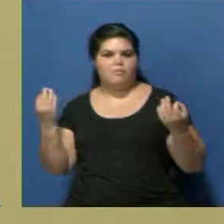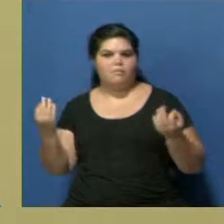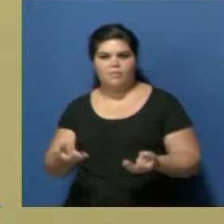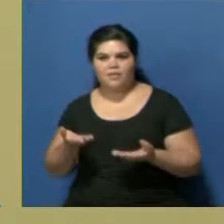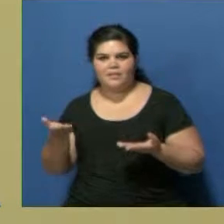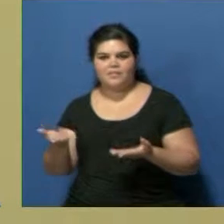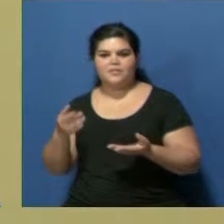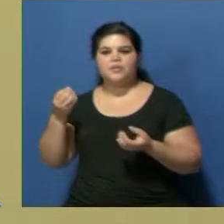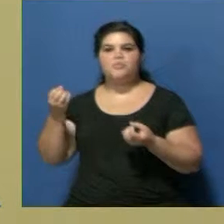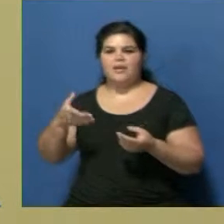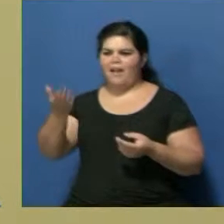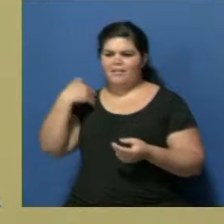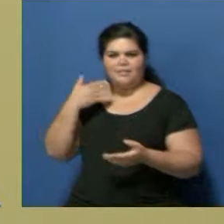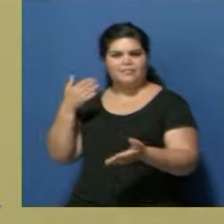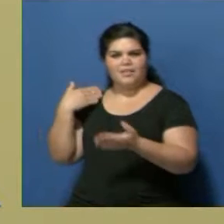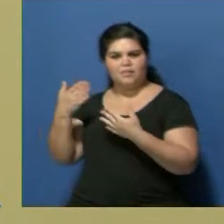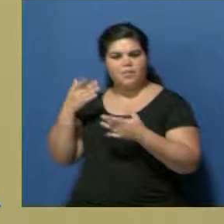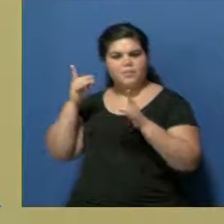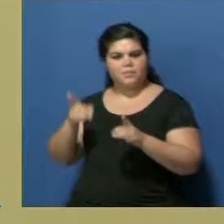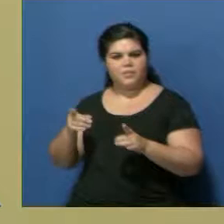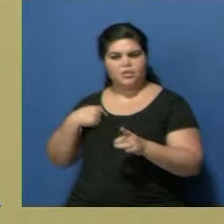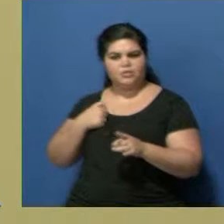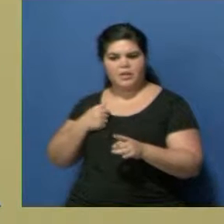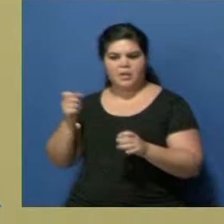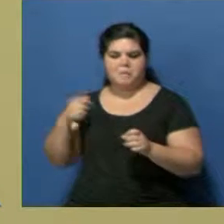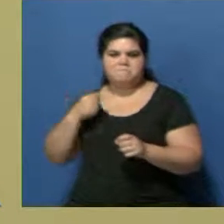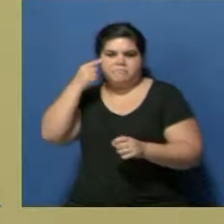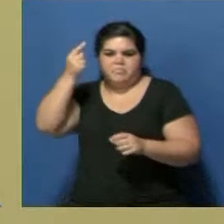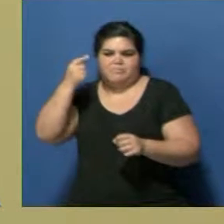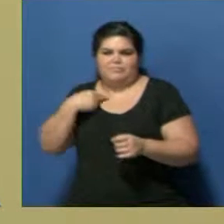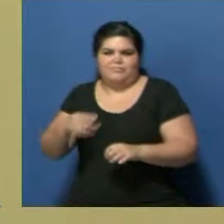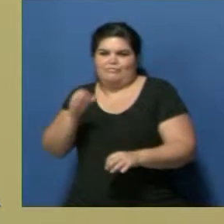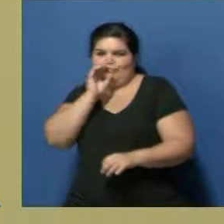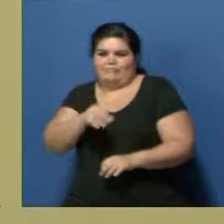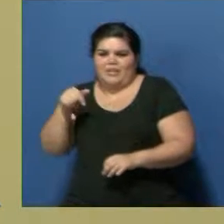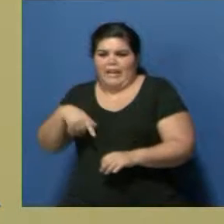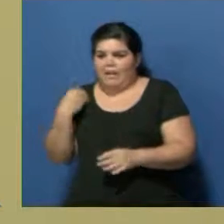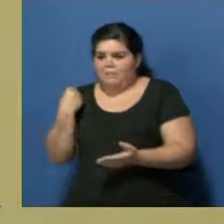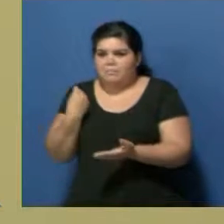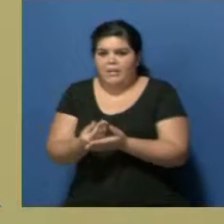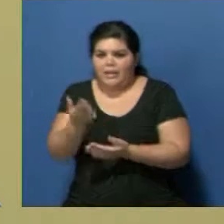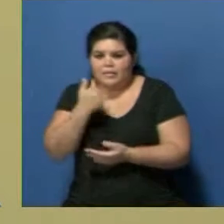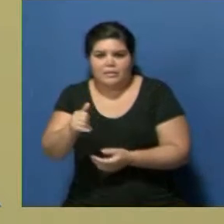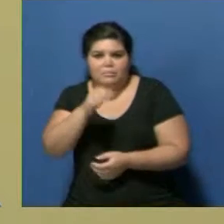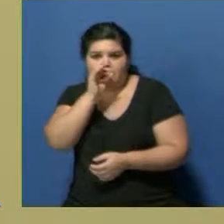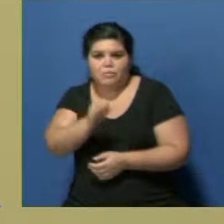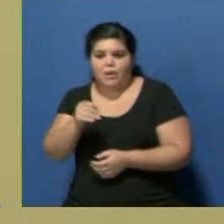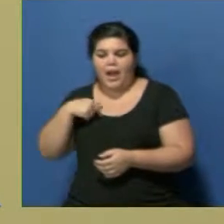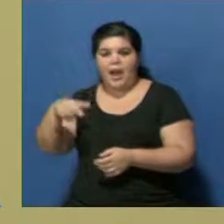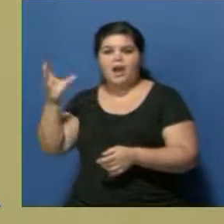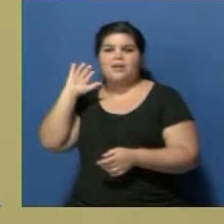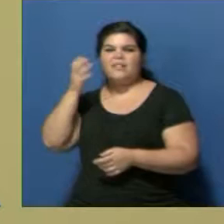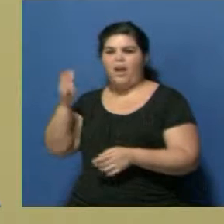bueno, afuera de cámara, y les decía que no me esperaba todo esto, estar acá. Antes de estar acá estaba hablando con una